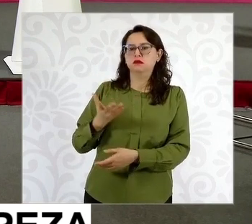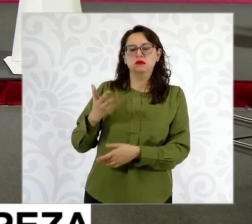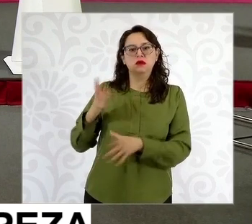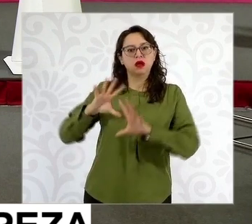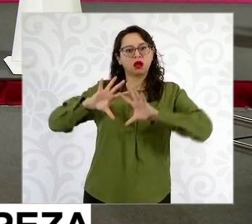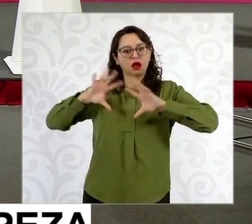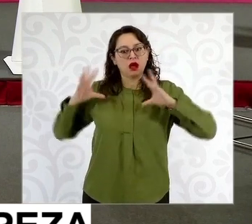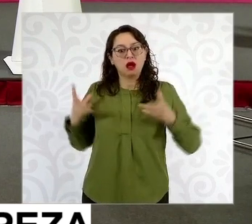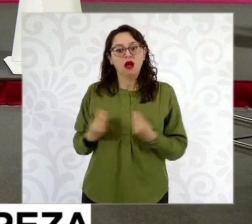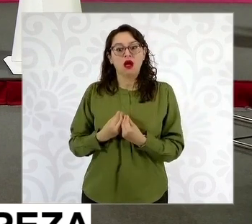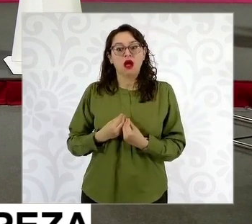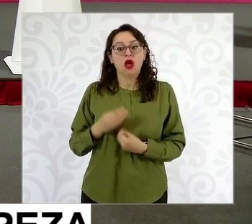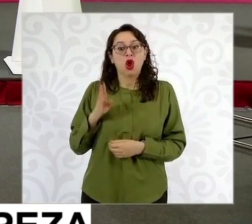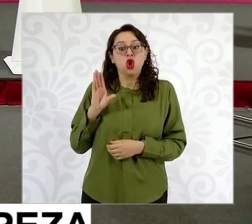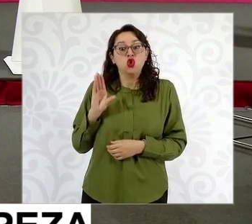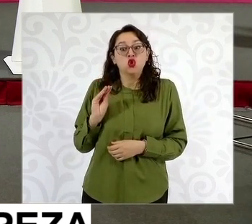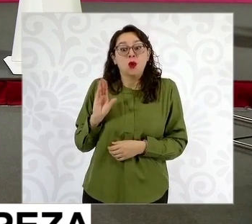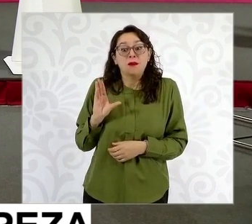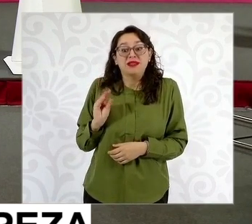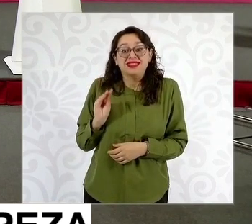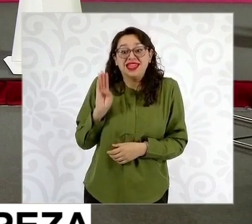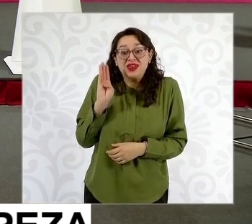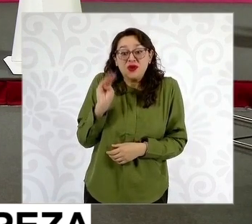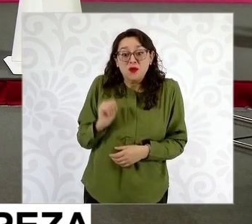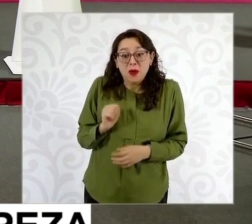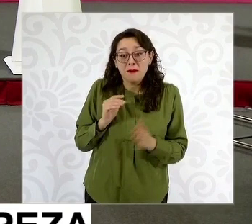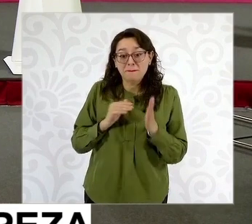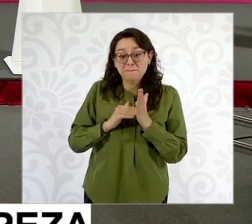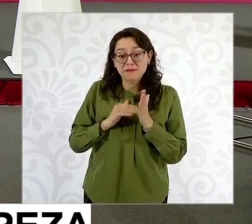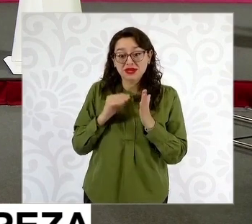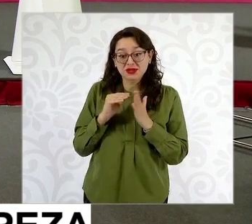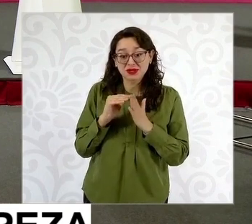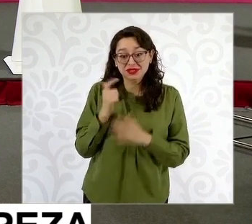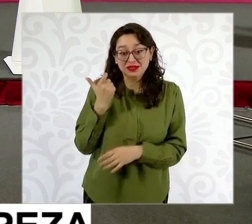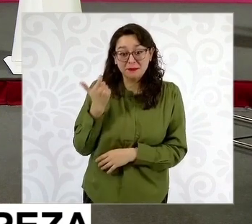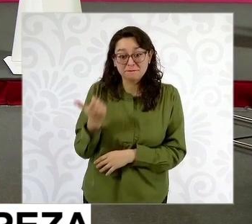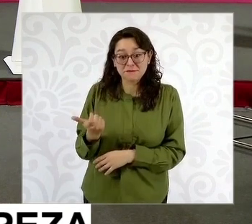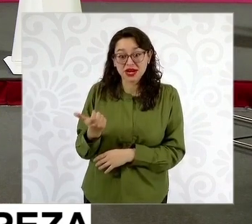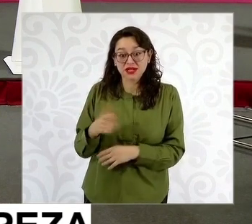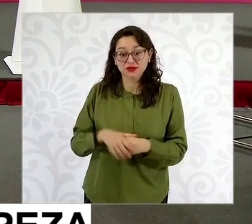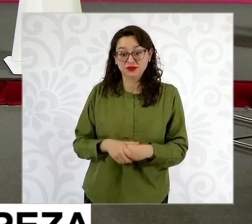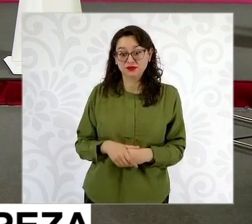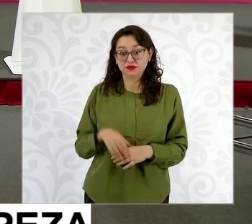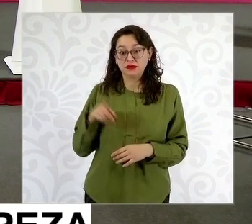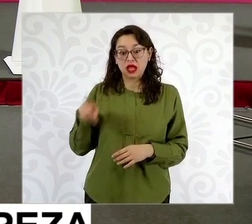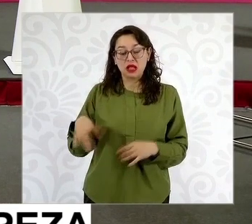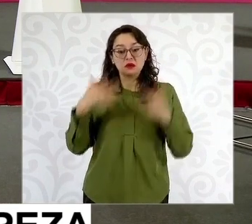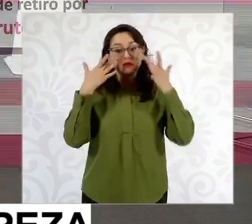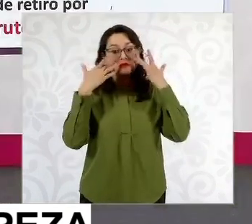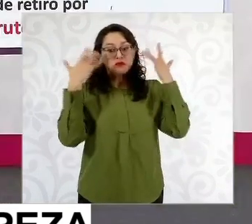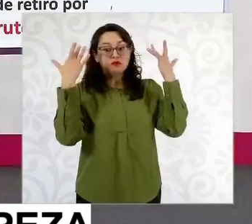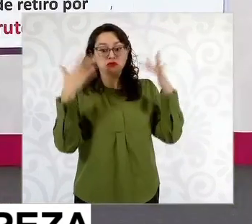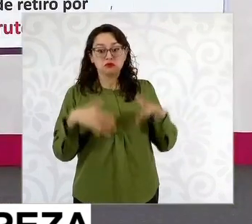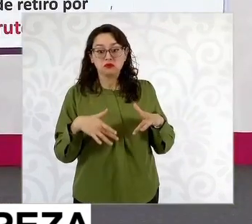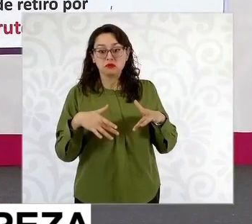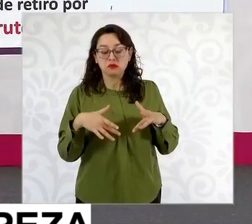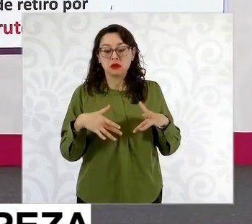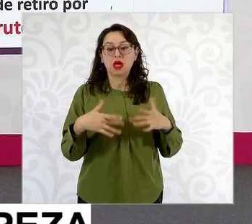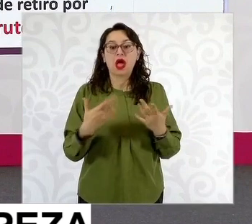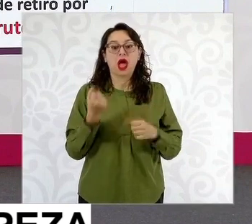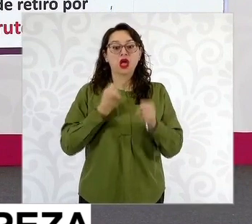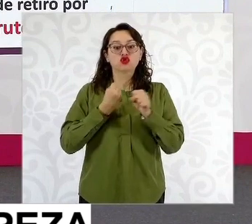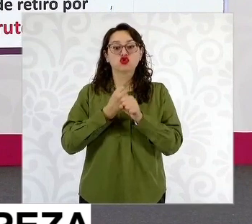por más de 99 millones de pesos. Nada más su bono de retiro en el 18